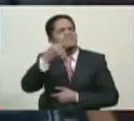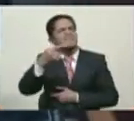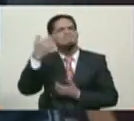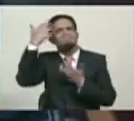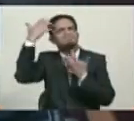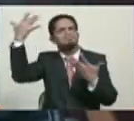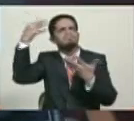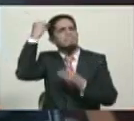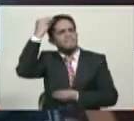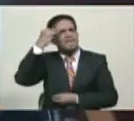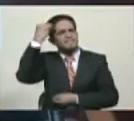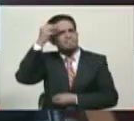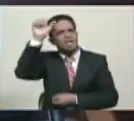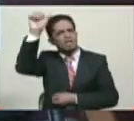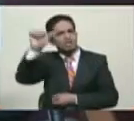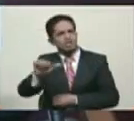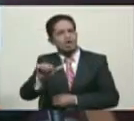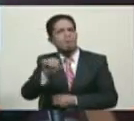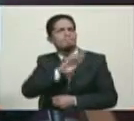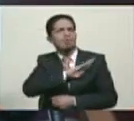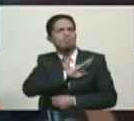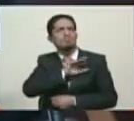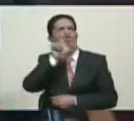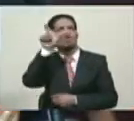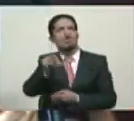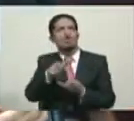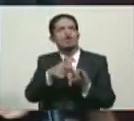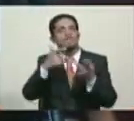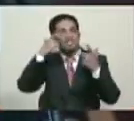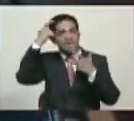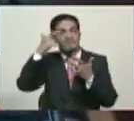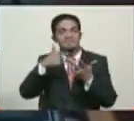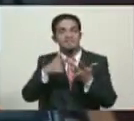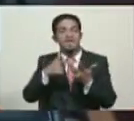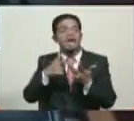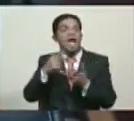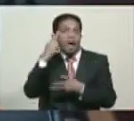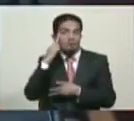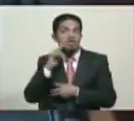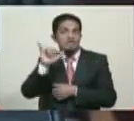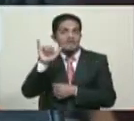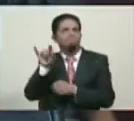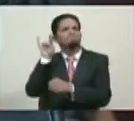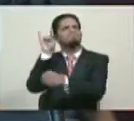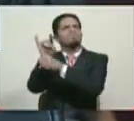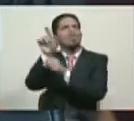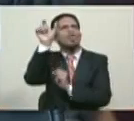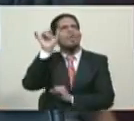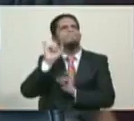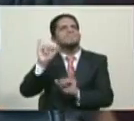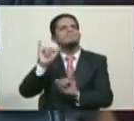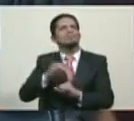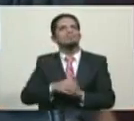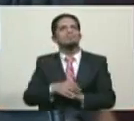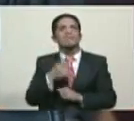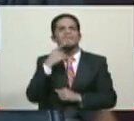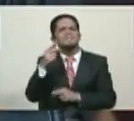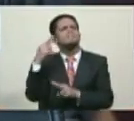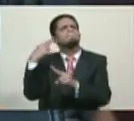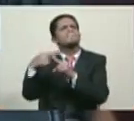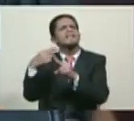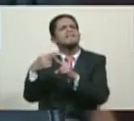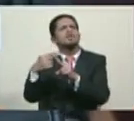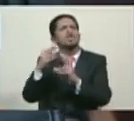del pensamiento de Hugo Chávez? A Bolívar le hicieron lo mismo. Fíjense que lo llamaron el peligroso loco del